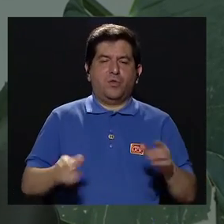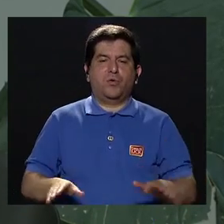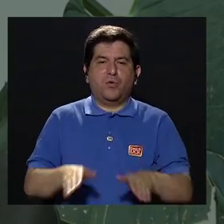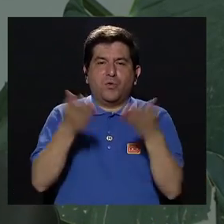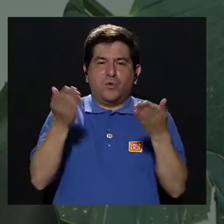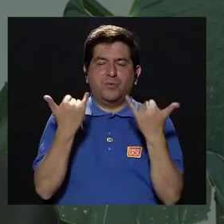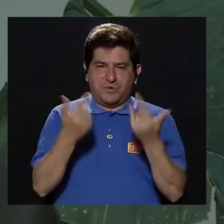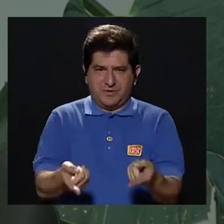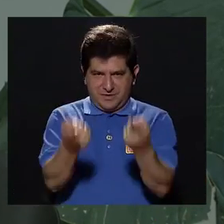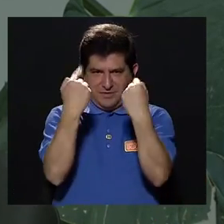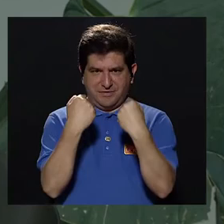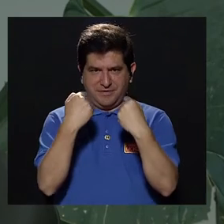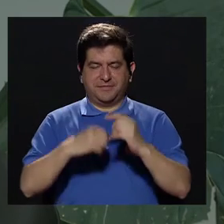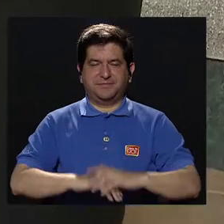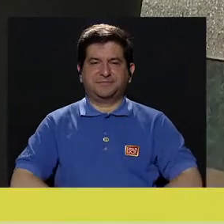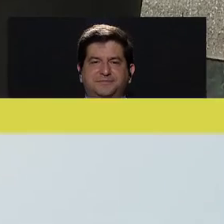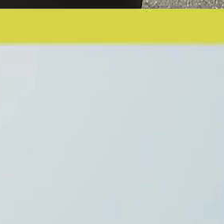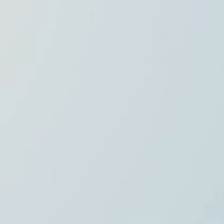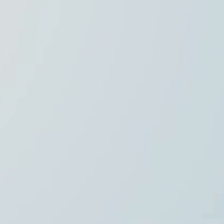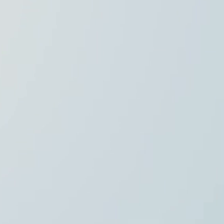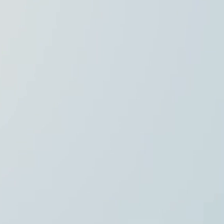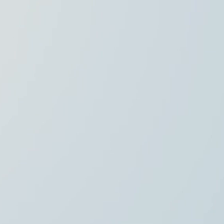Quédese ahí y ya regresamos.